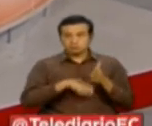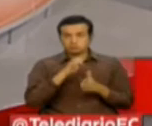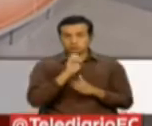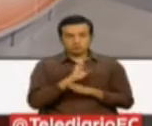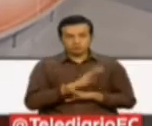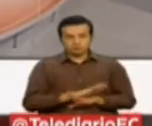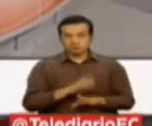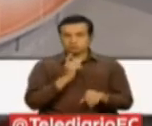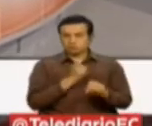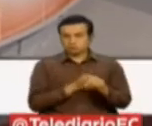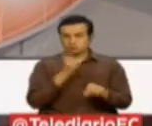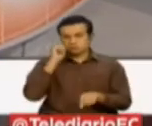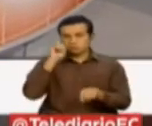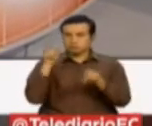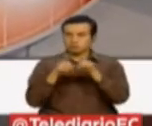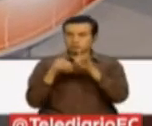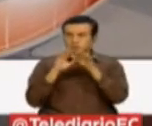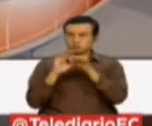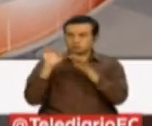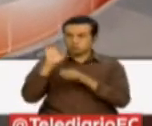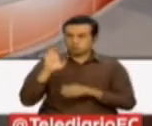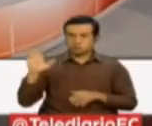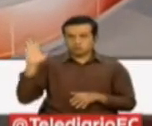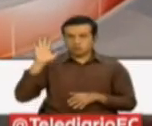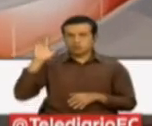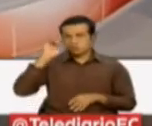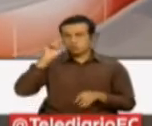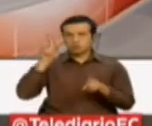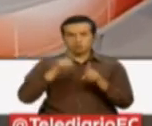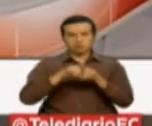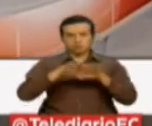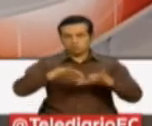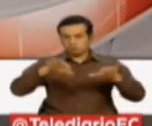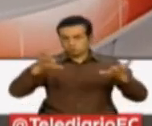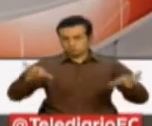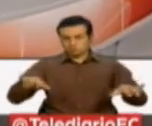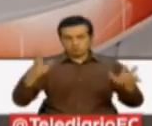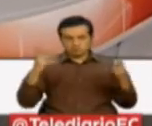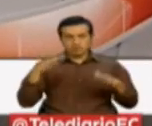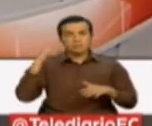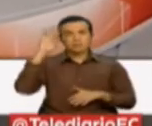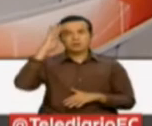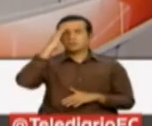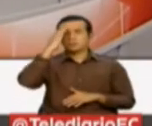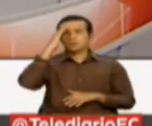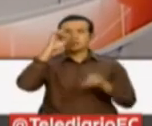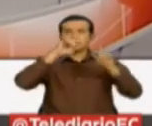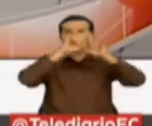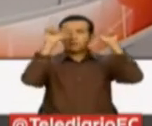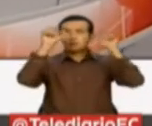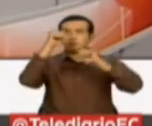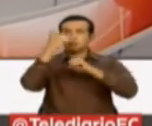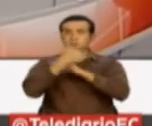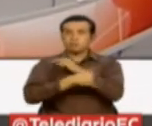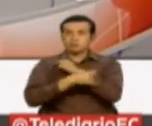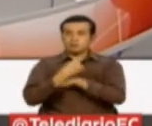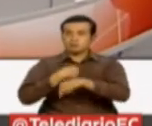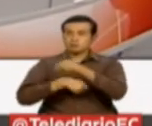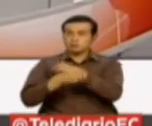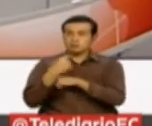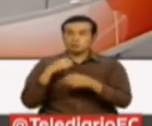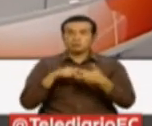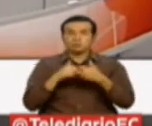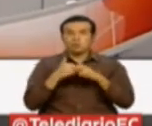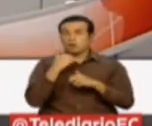ecuador concretamente el acuerdo con europa correcto esos acuerdos sean separados lo que nos preocupa como sector exportador es que uno vaya a